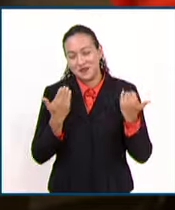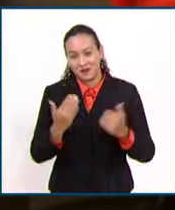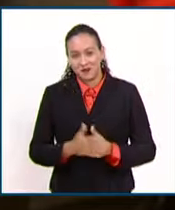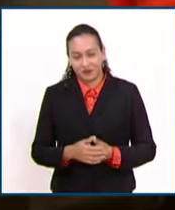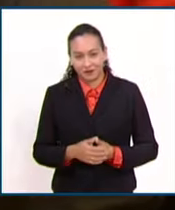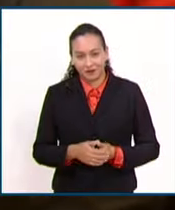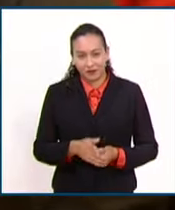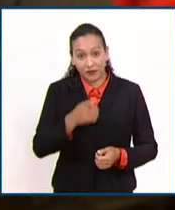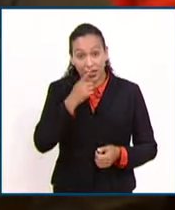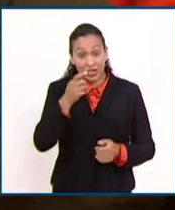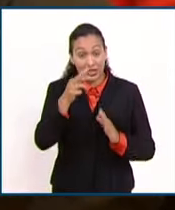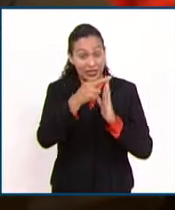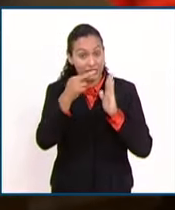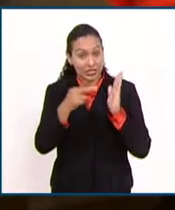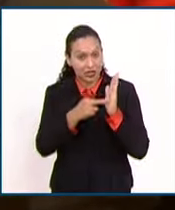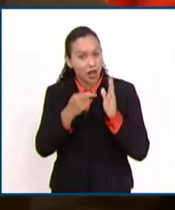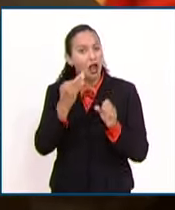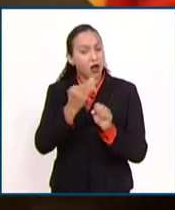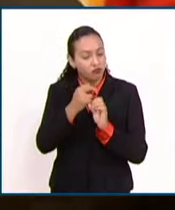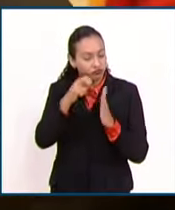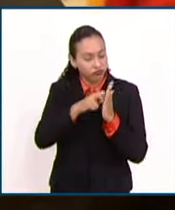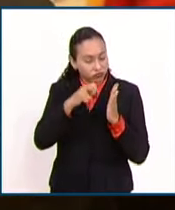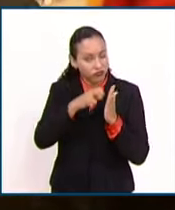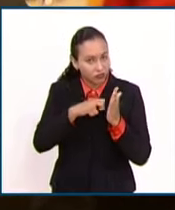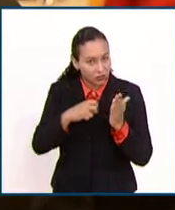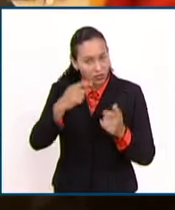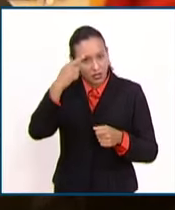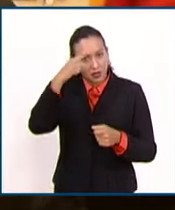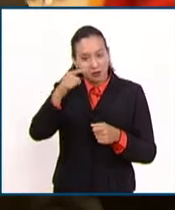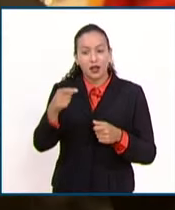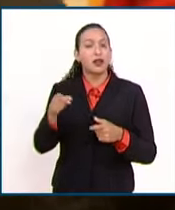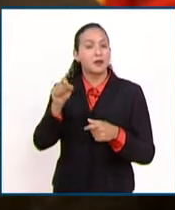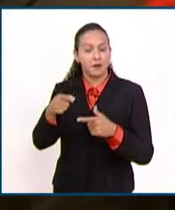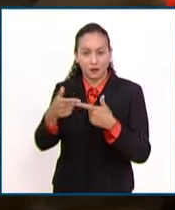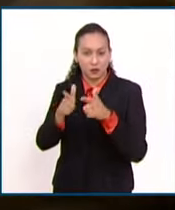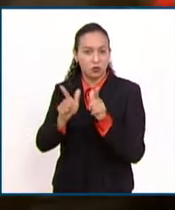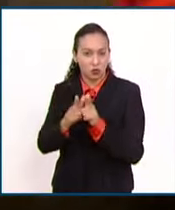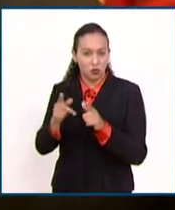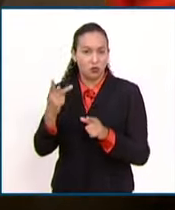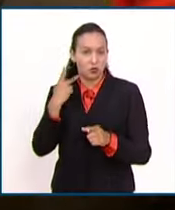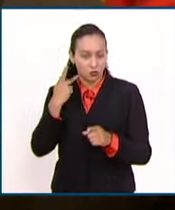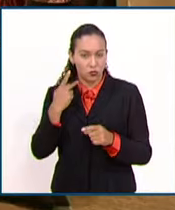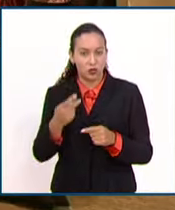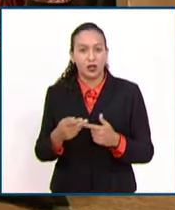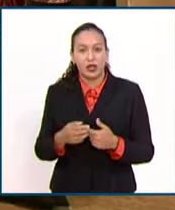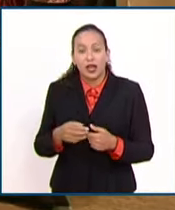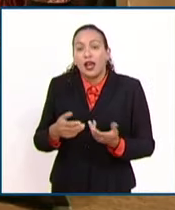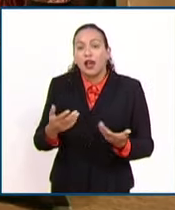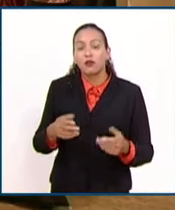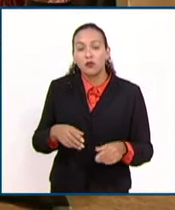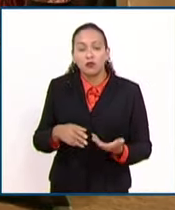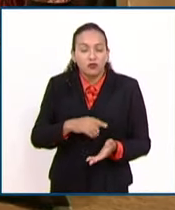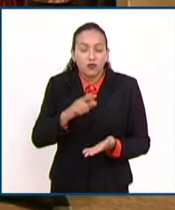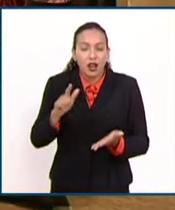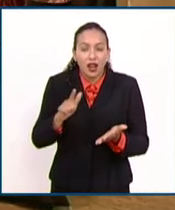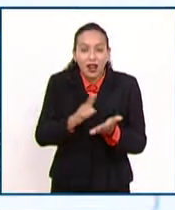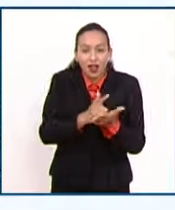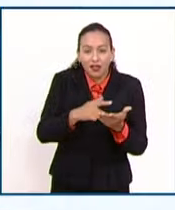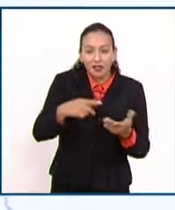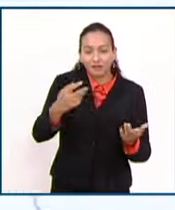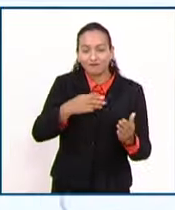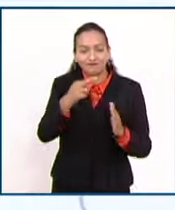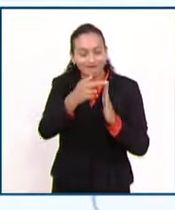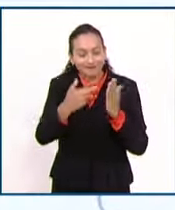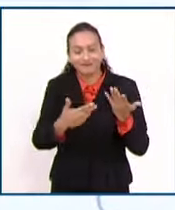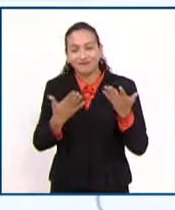Denunciaron que estas reglas son confeccionadas en el Congreso por los mismos partidos, con candados y vacíos legales que los blindan.